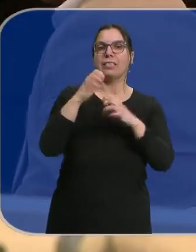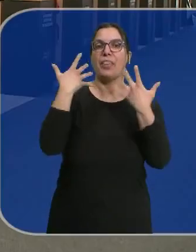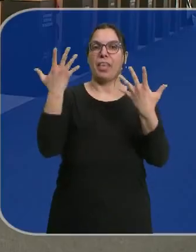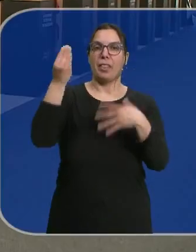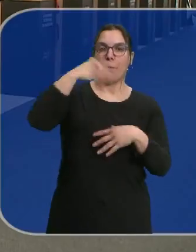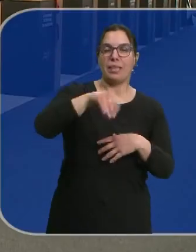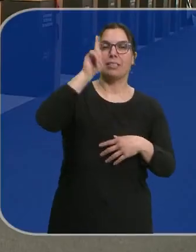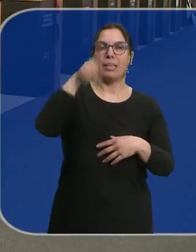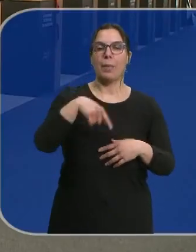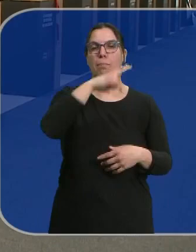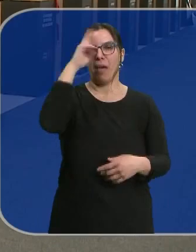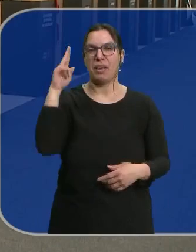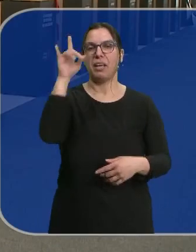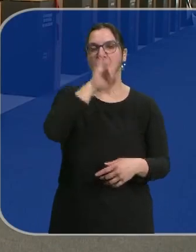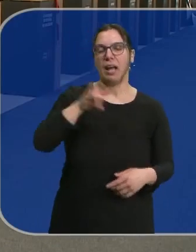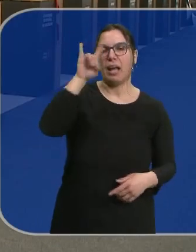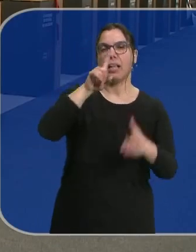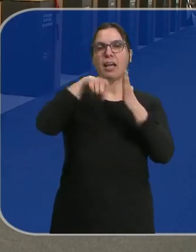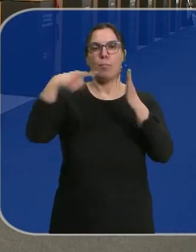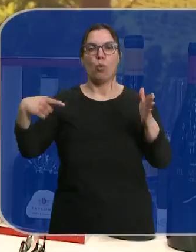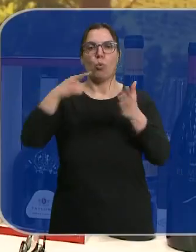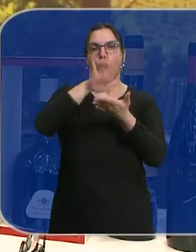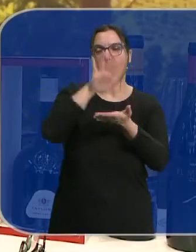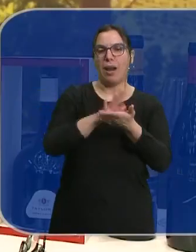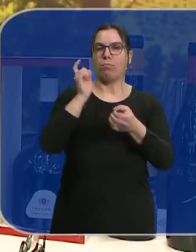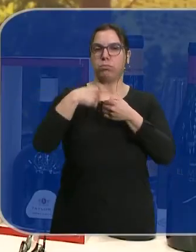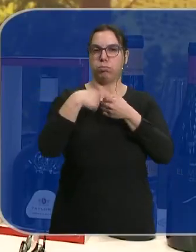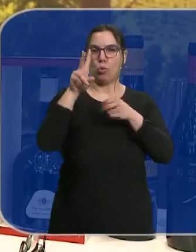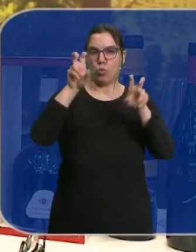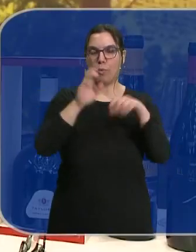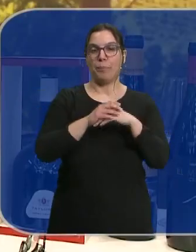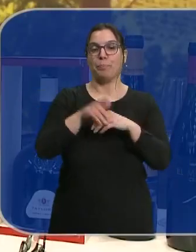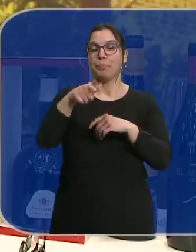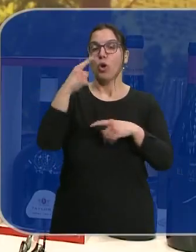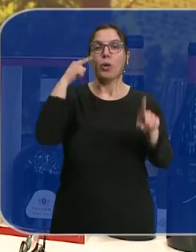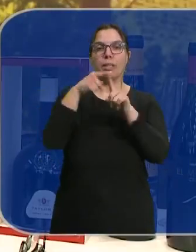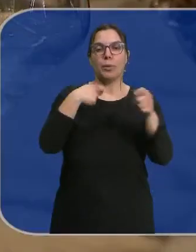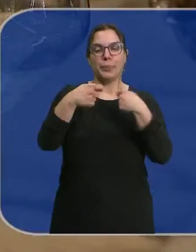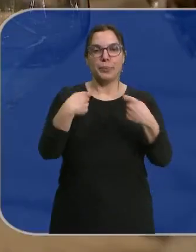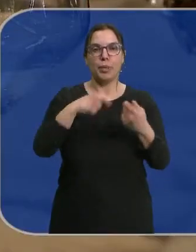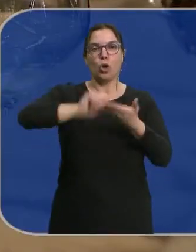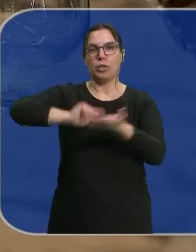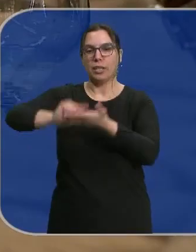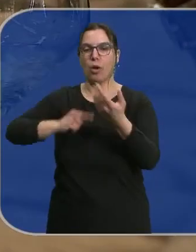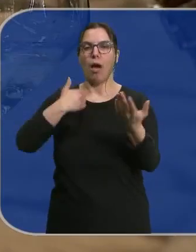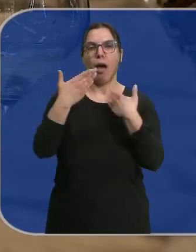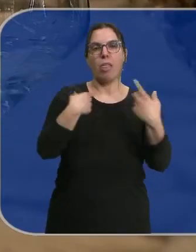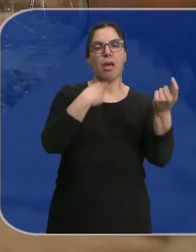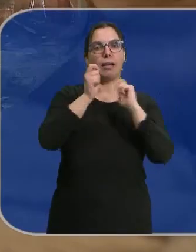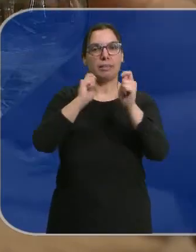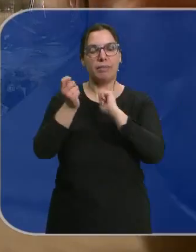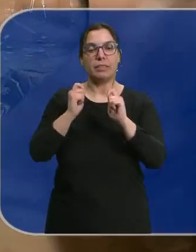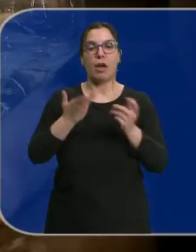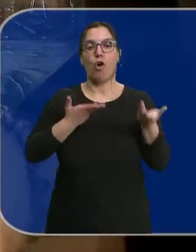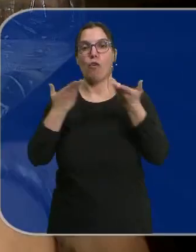Canarias, Guipúzcoa o Málaga. El escenario principal de la actividad en esta feria es el mercado de contratación, en el que se desarrollan las entrevistas entre